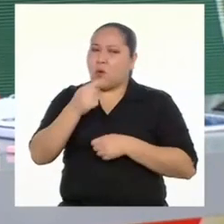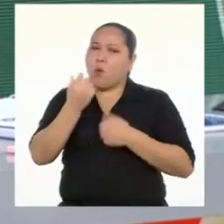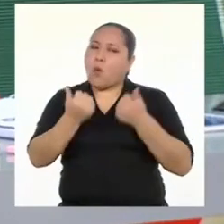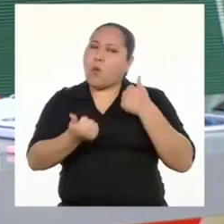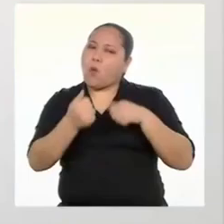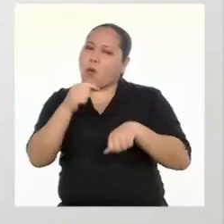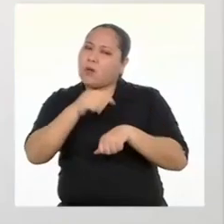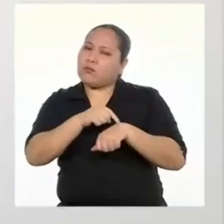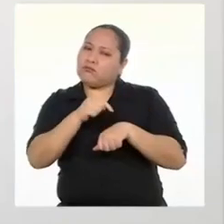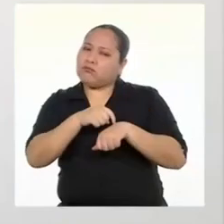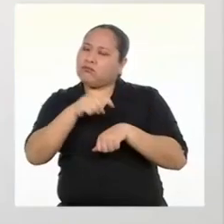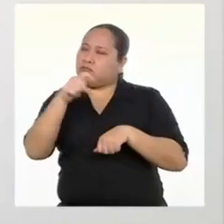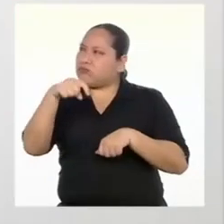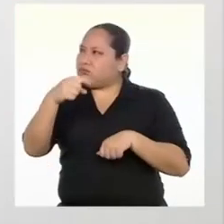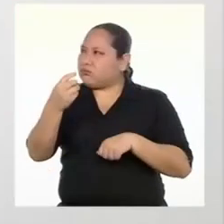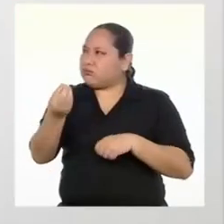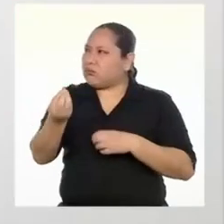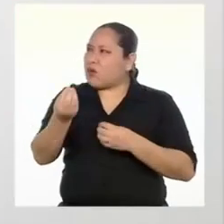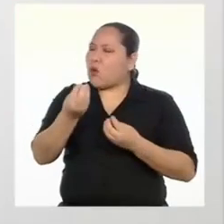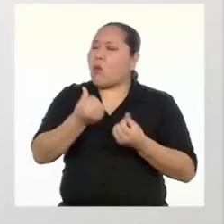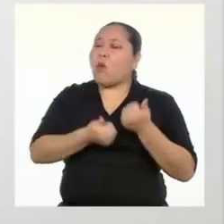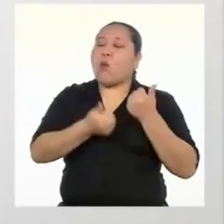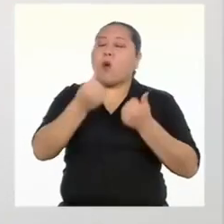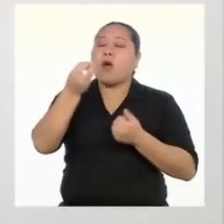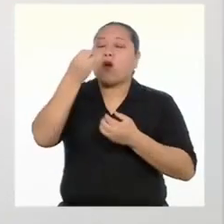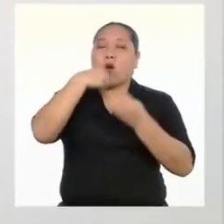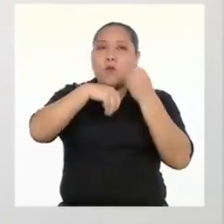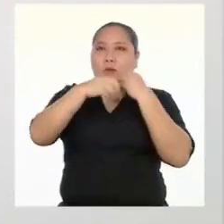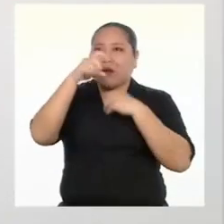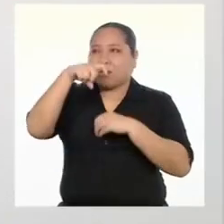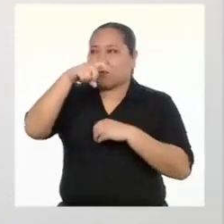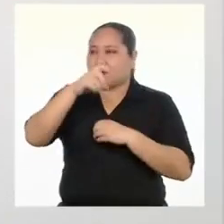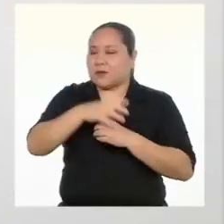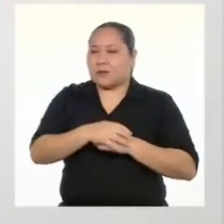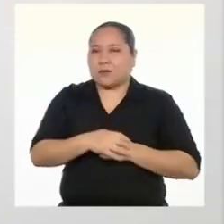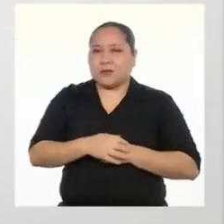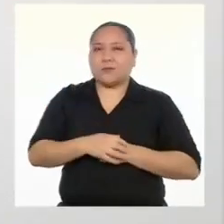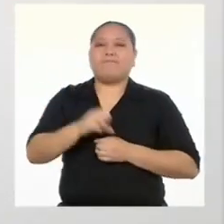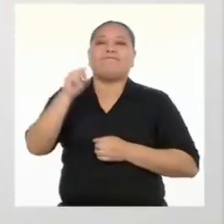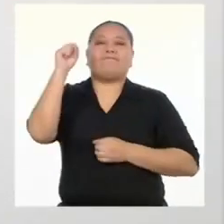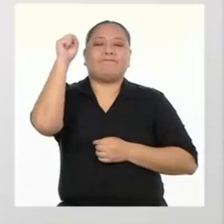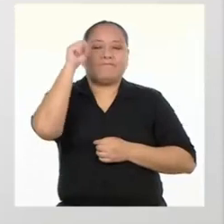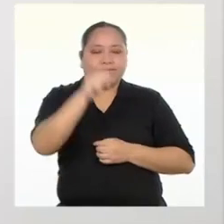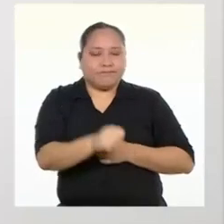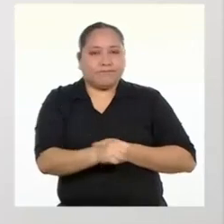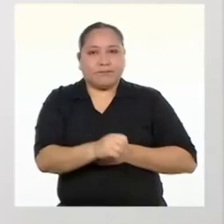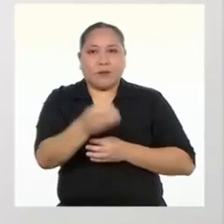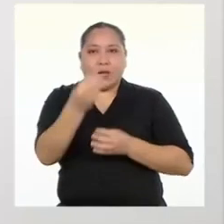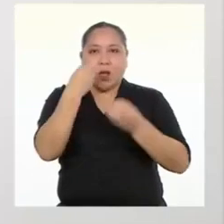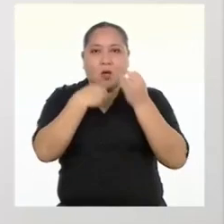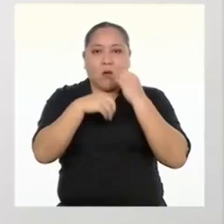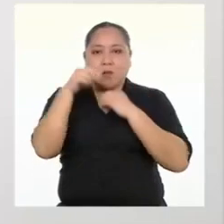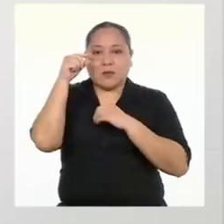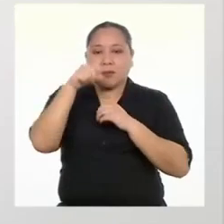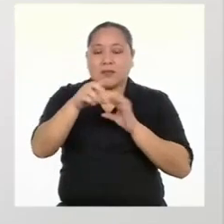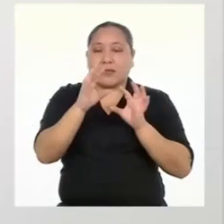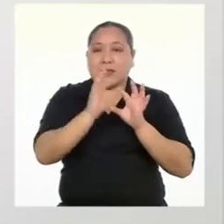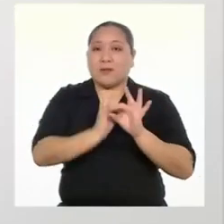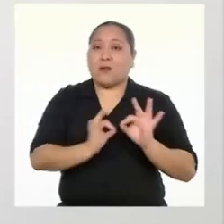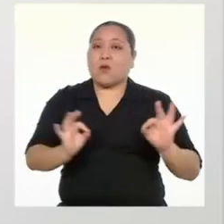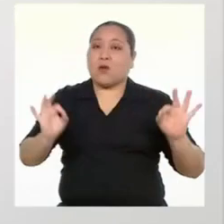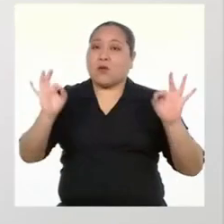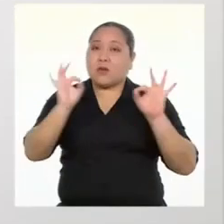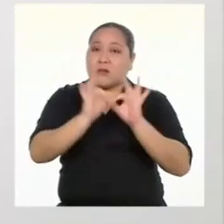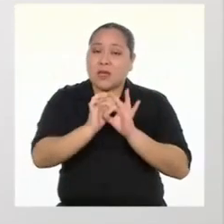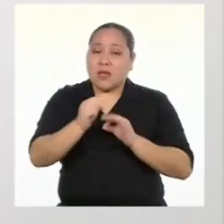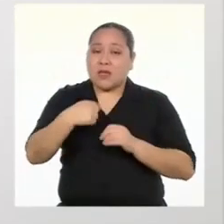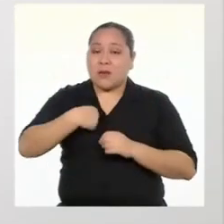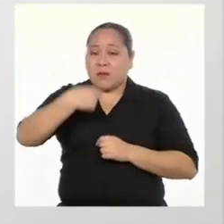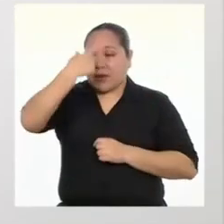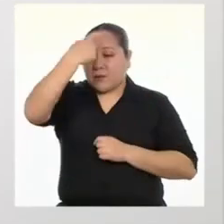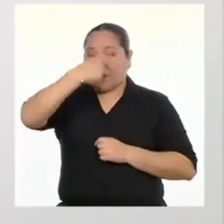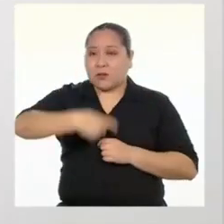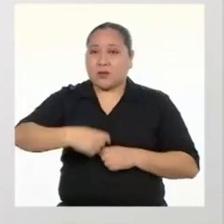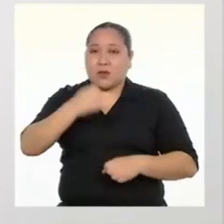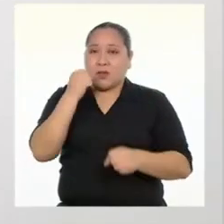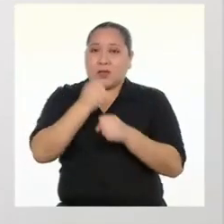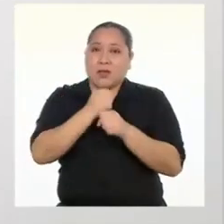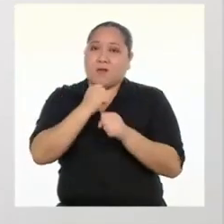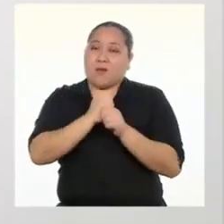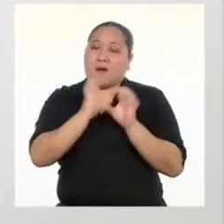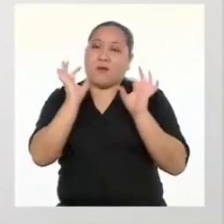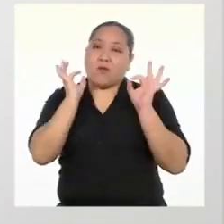alimentos necesitamos? Muy bien, Yanira, sí. Los alimentos son el combustible que los seres vivos necesitamos para